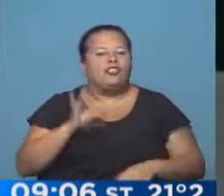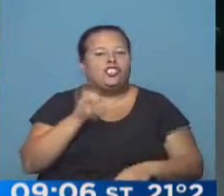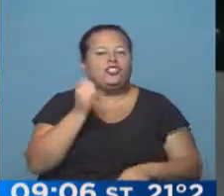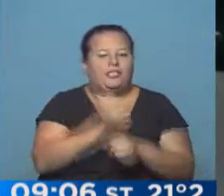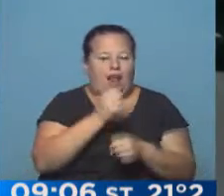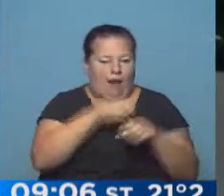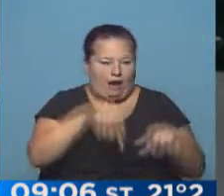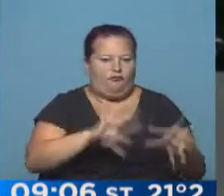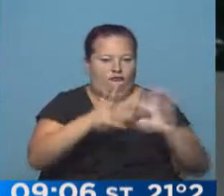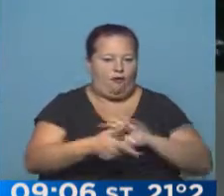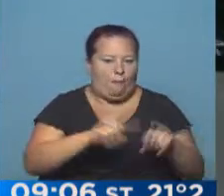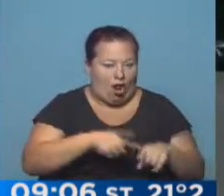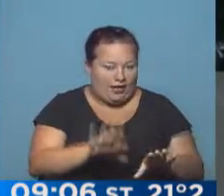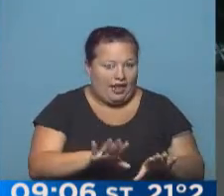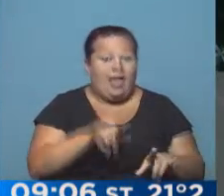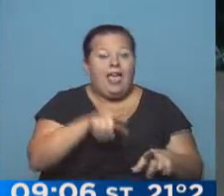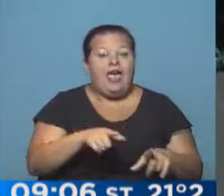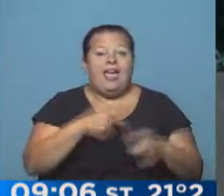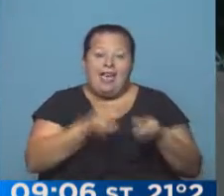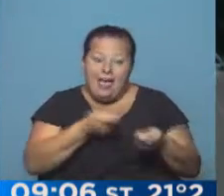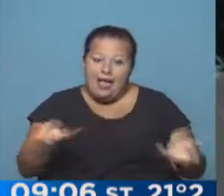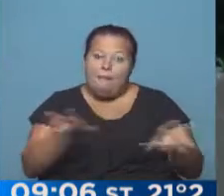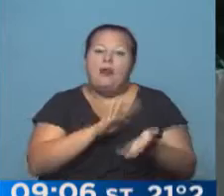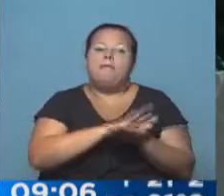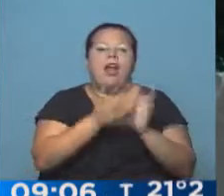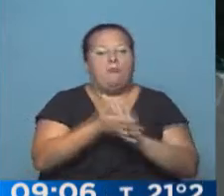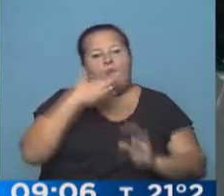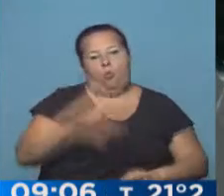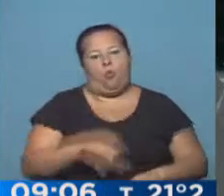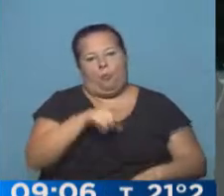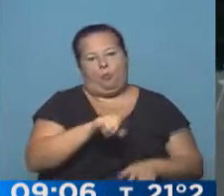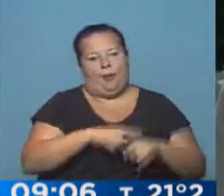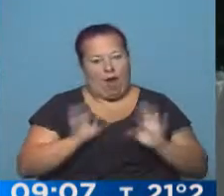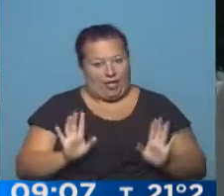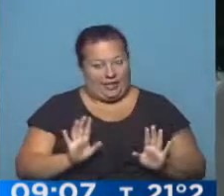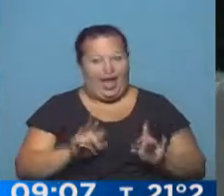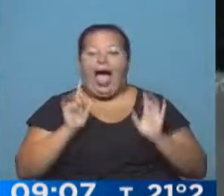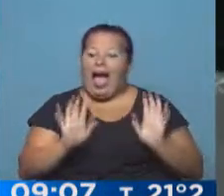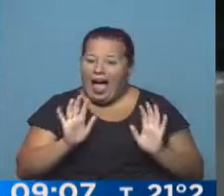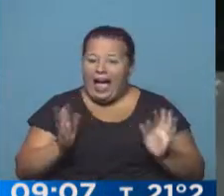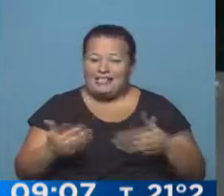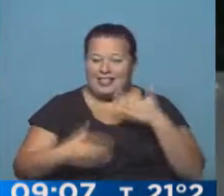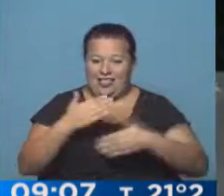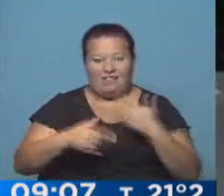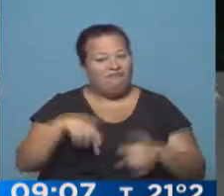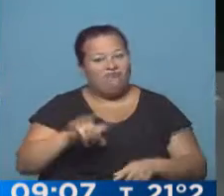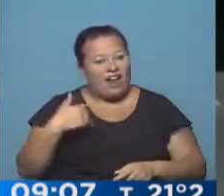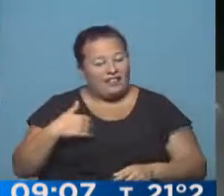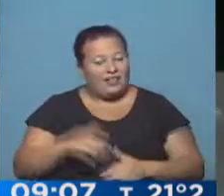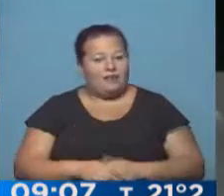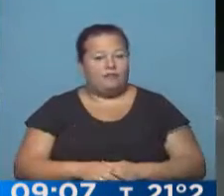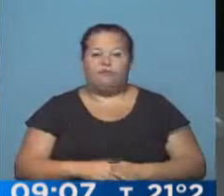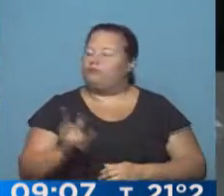determinada política y después le da incentivos pero a cambio de que cumplan con esas políticas así se hace de esta región en argentina